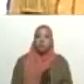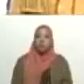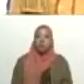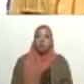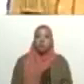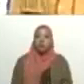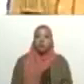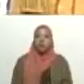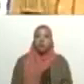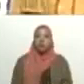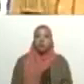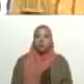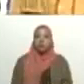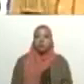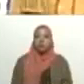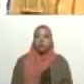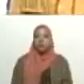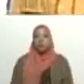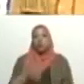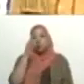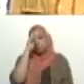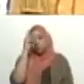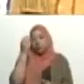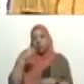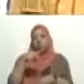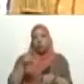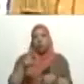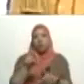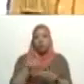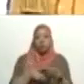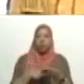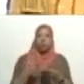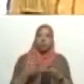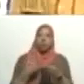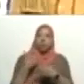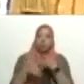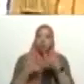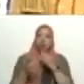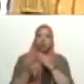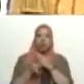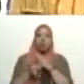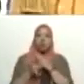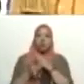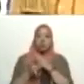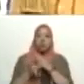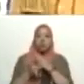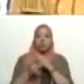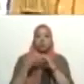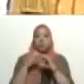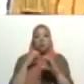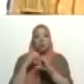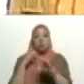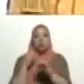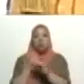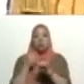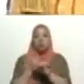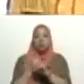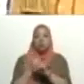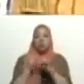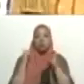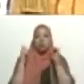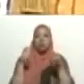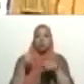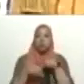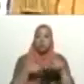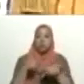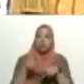Esta firma de este acuerdo para meter tecnología, tuberías, para empezar a